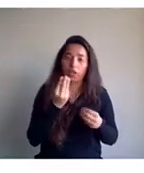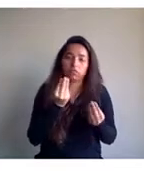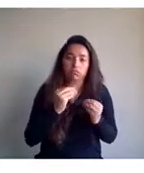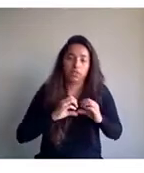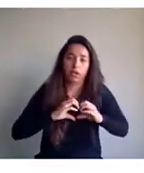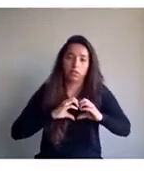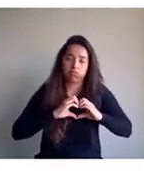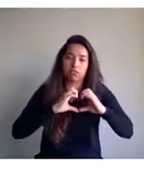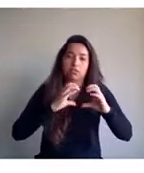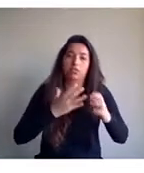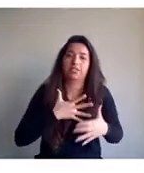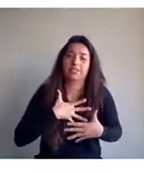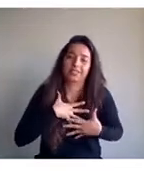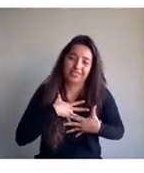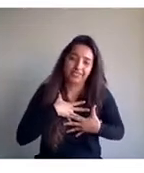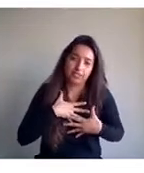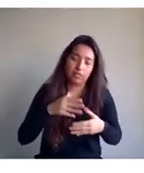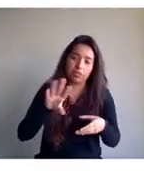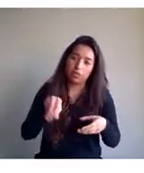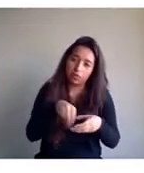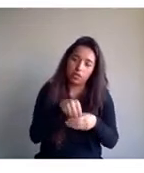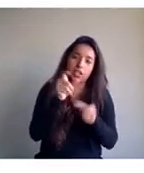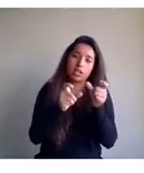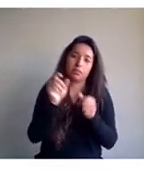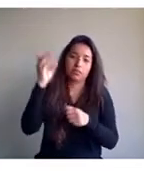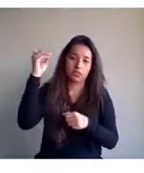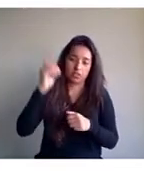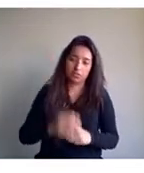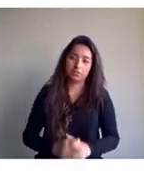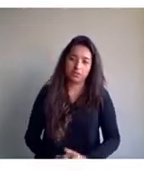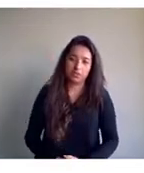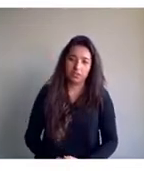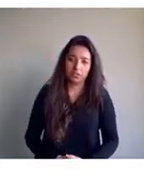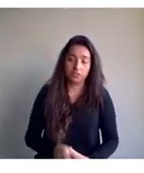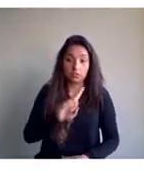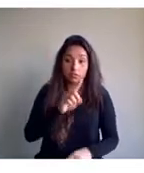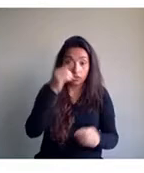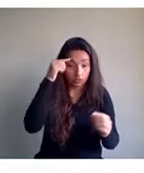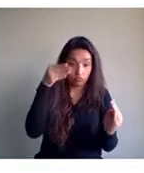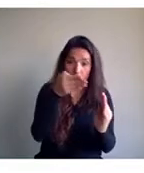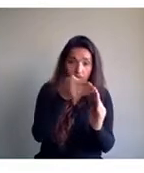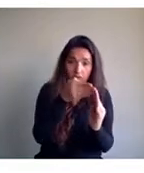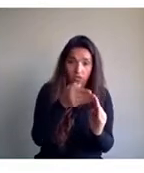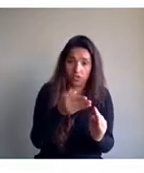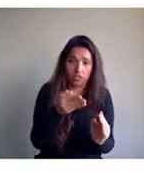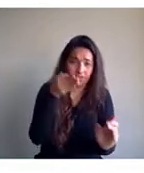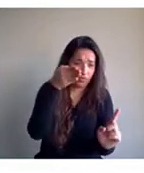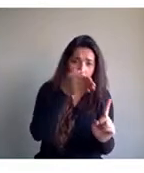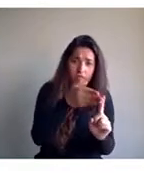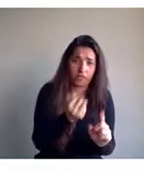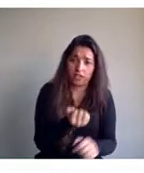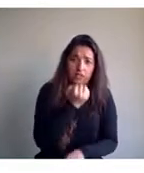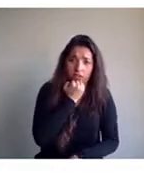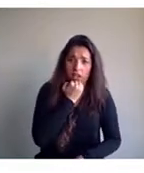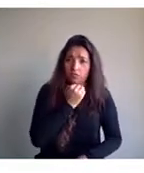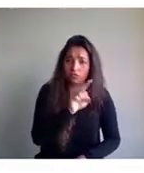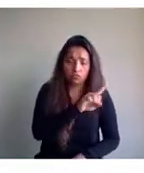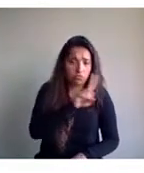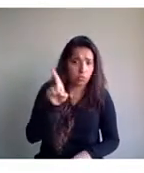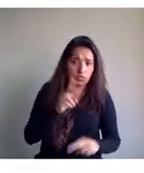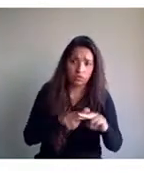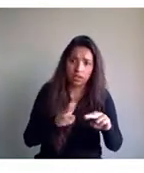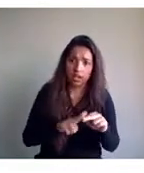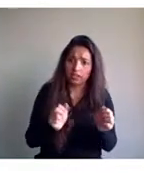unas personas en los procesos de desarrollo para nada ese es el enfoque equivocado es la plenitud de los derechos de las personas con